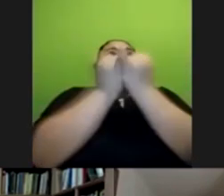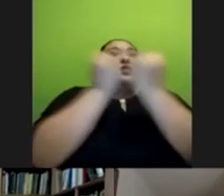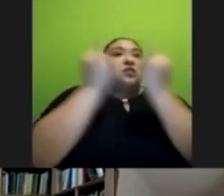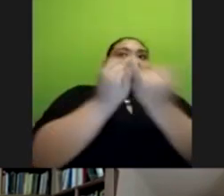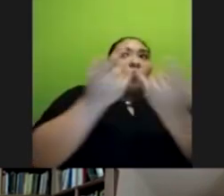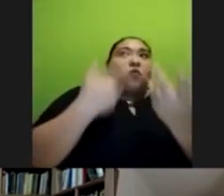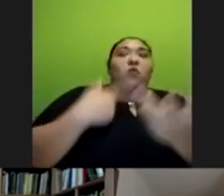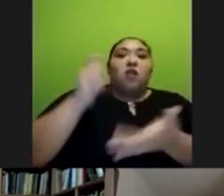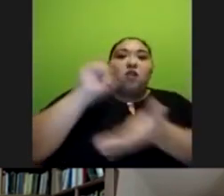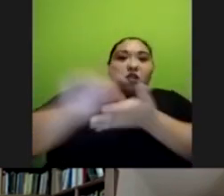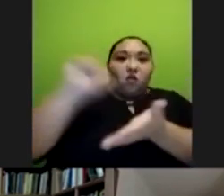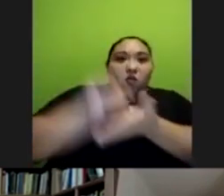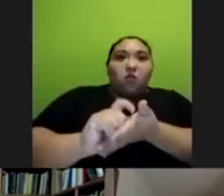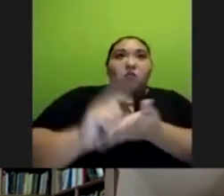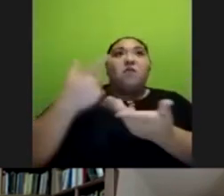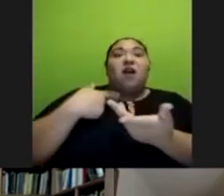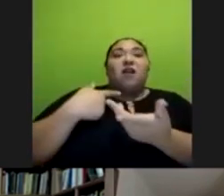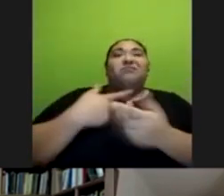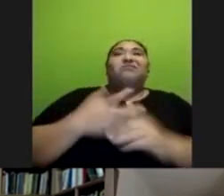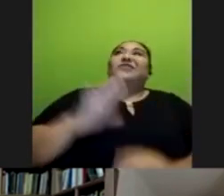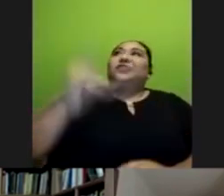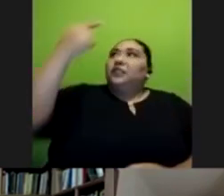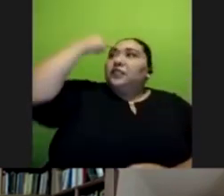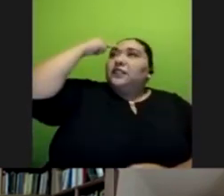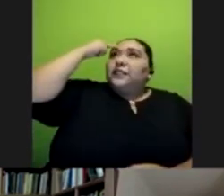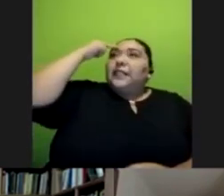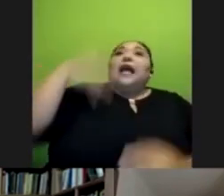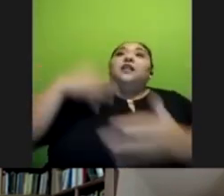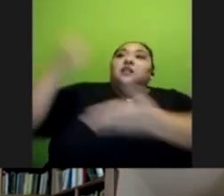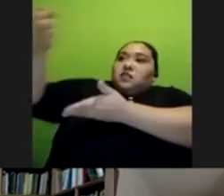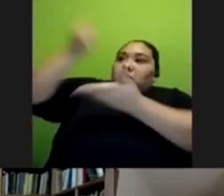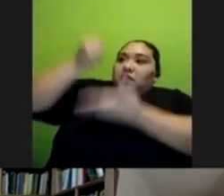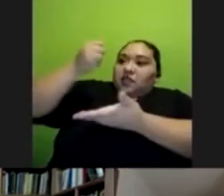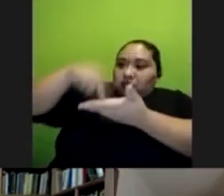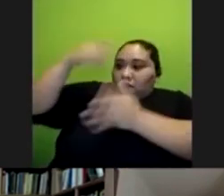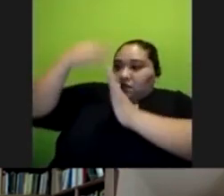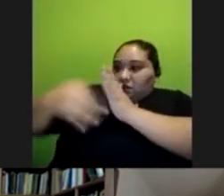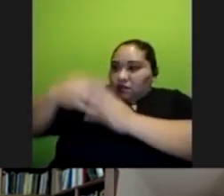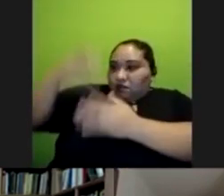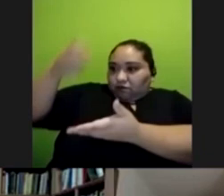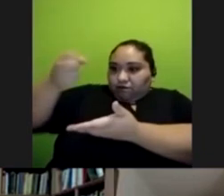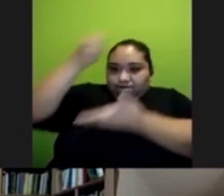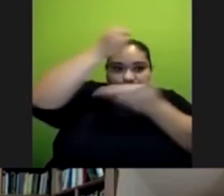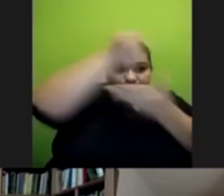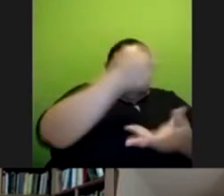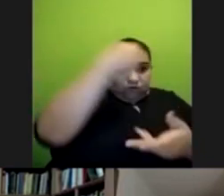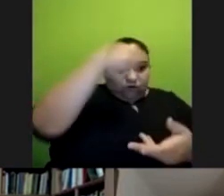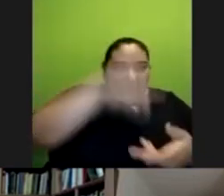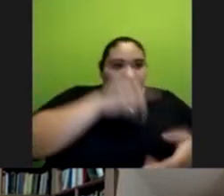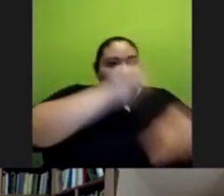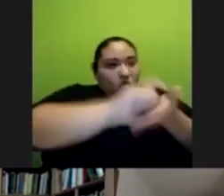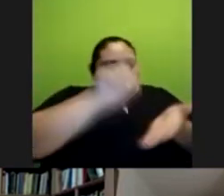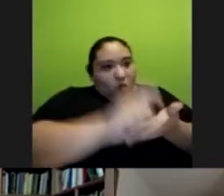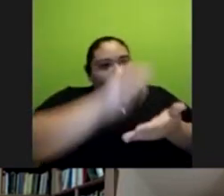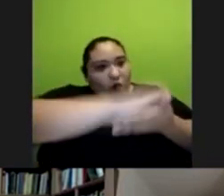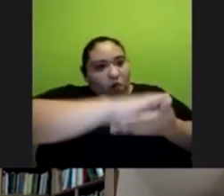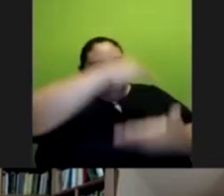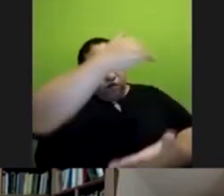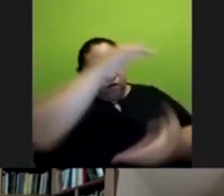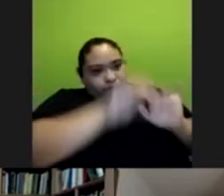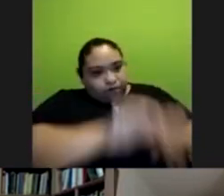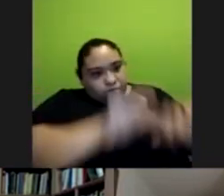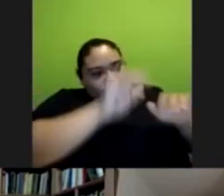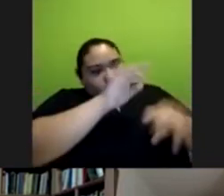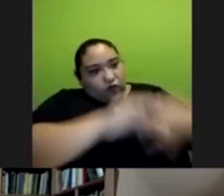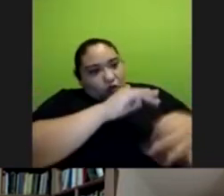puedan tomar sus clases a distancia. Uno puede decir, bueno, claro, pero tal vez,